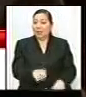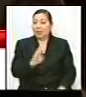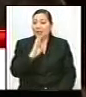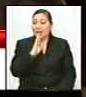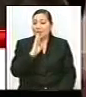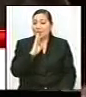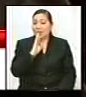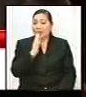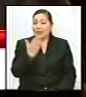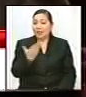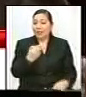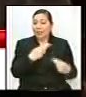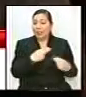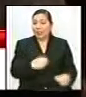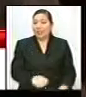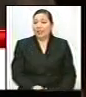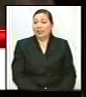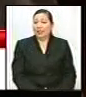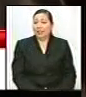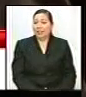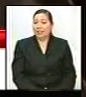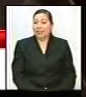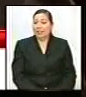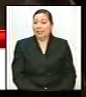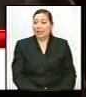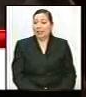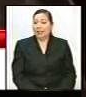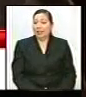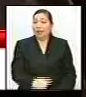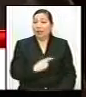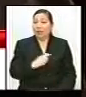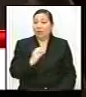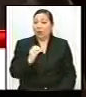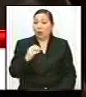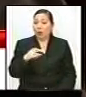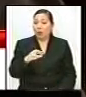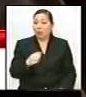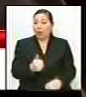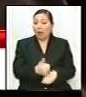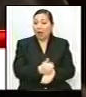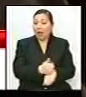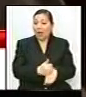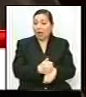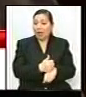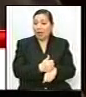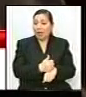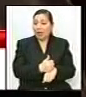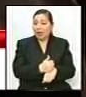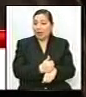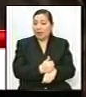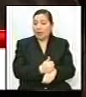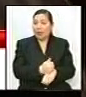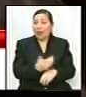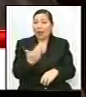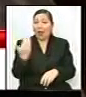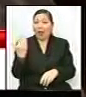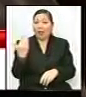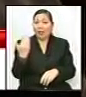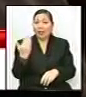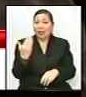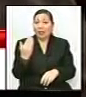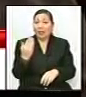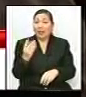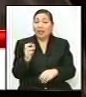que el señor jefe de la OMPE ha sido asesor de Daniel Urresti. Entonces